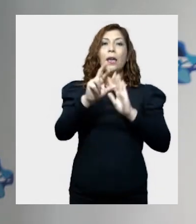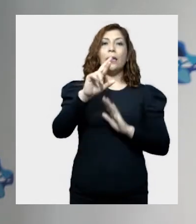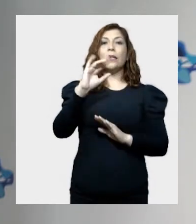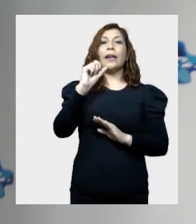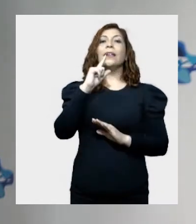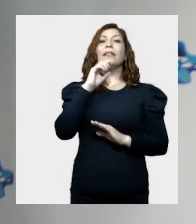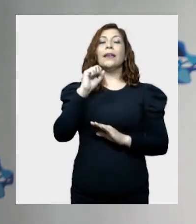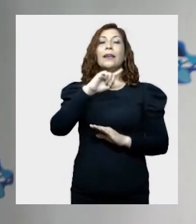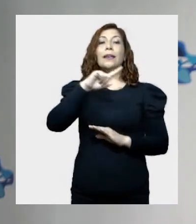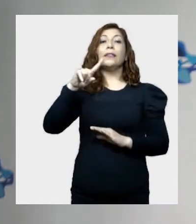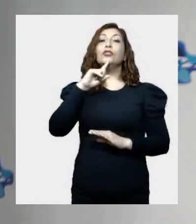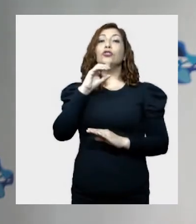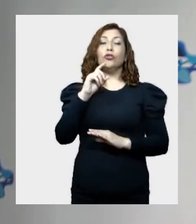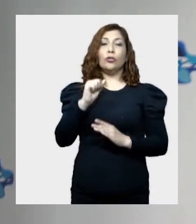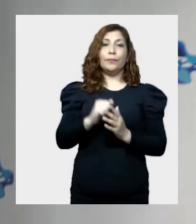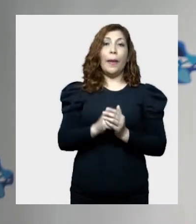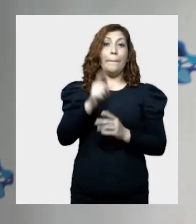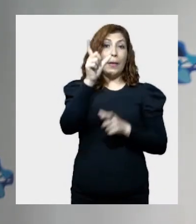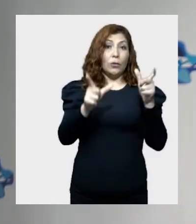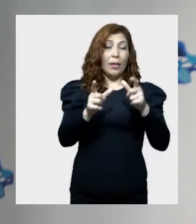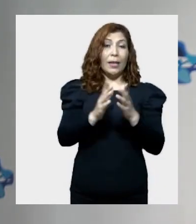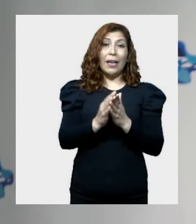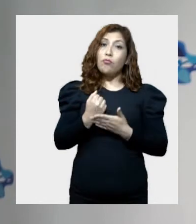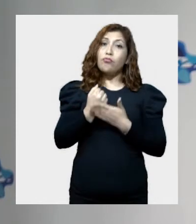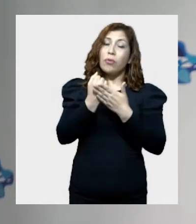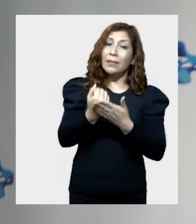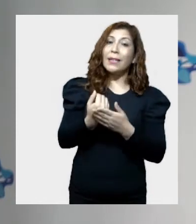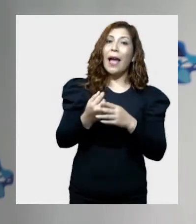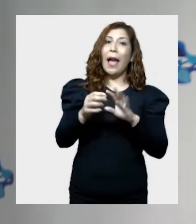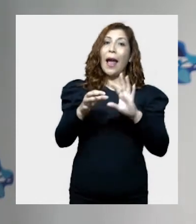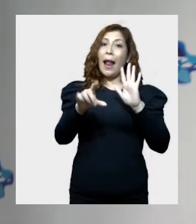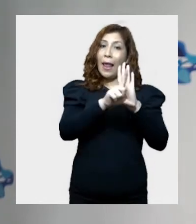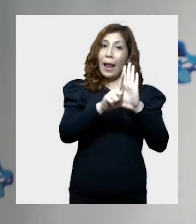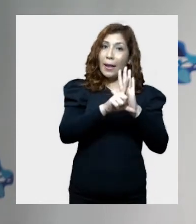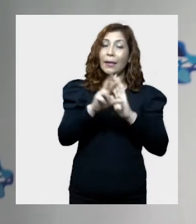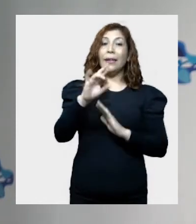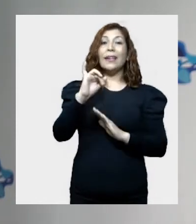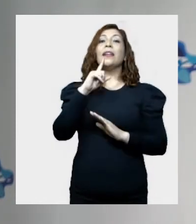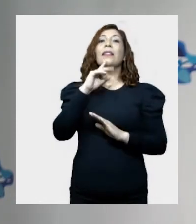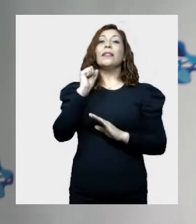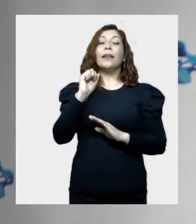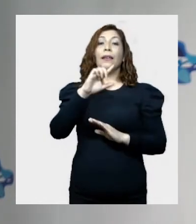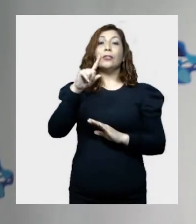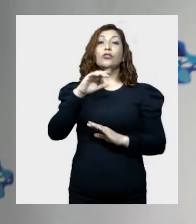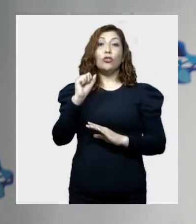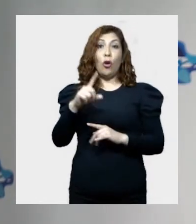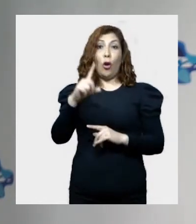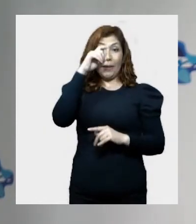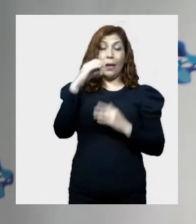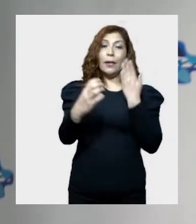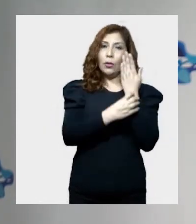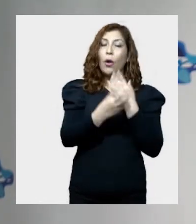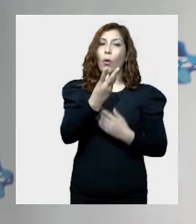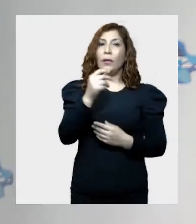El número de personas que recibieron tratamiento gracias a esta disposición legal por parte del Hospital Regional fueron